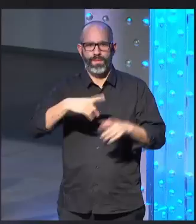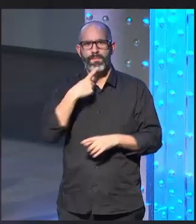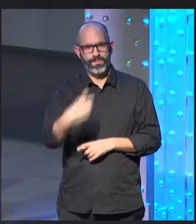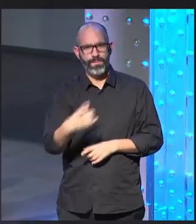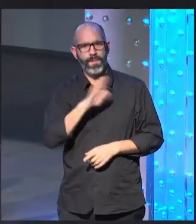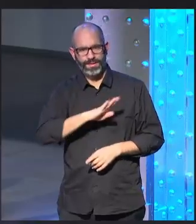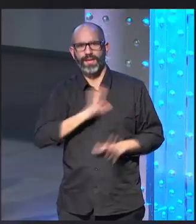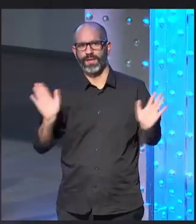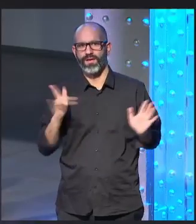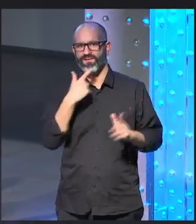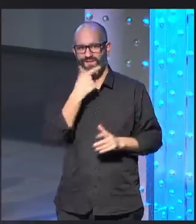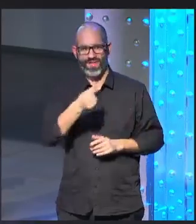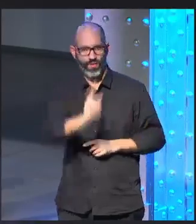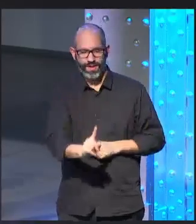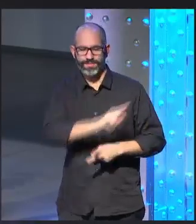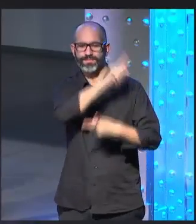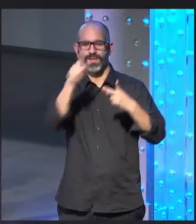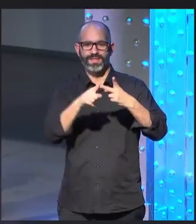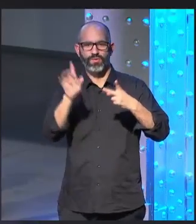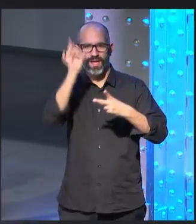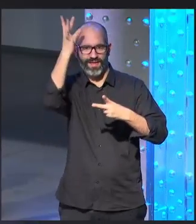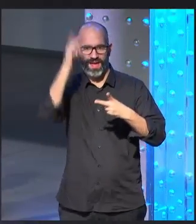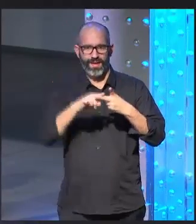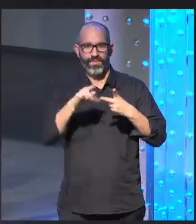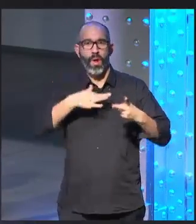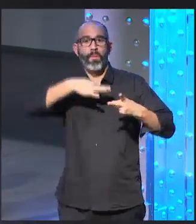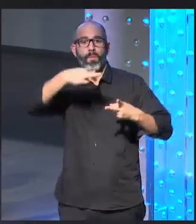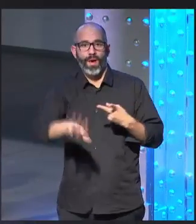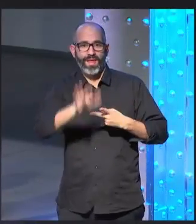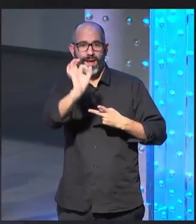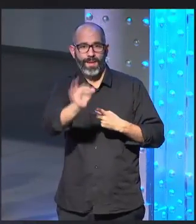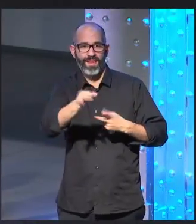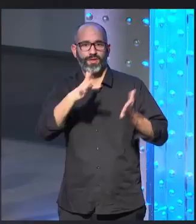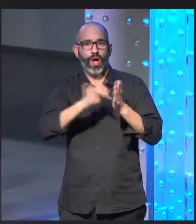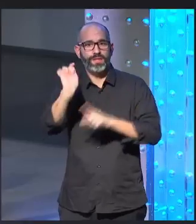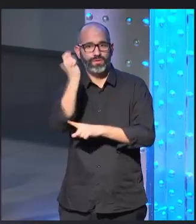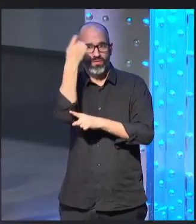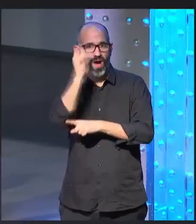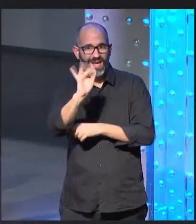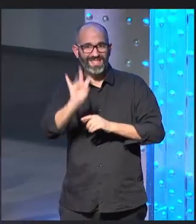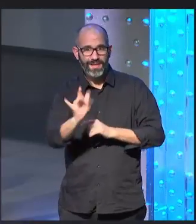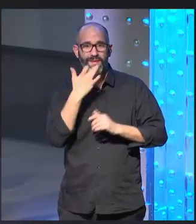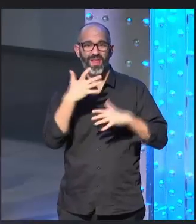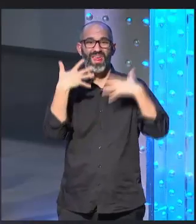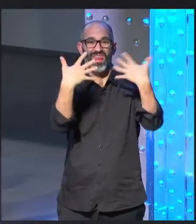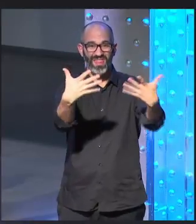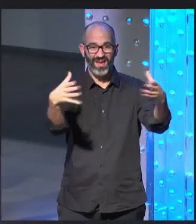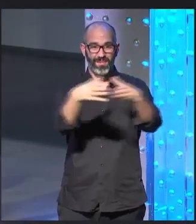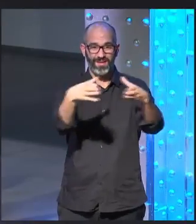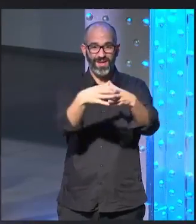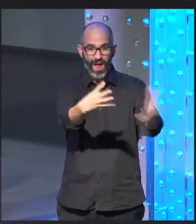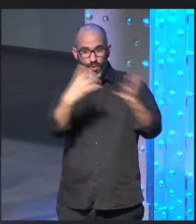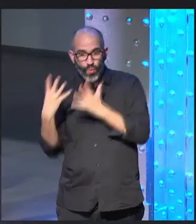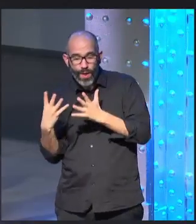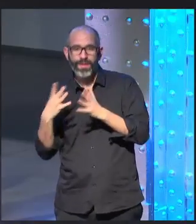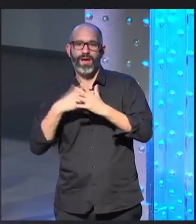no es tan fácil. Segunda idea. A pesar de que haya inicialmente un pequeño triunfo, 9 de cada 10 han